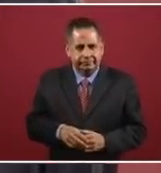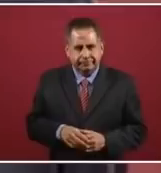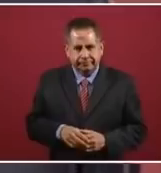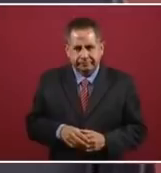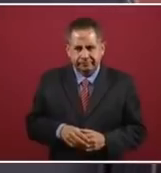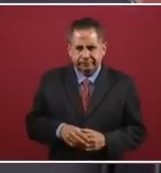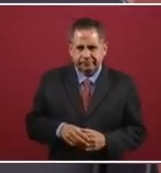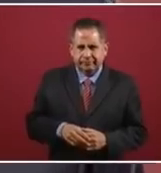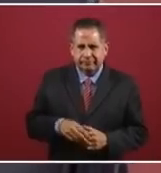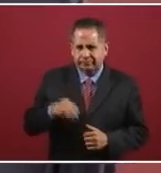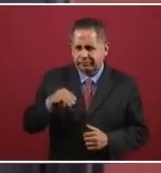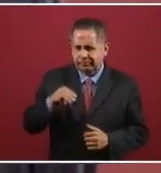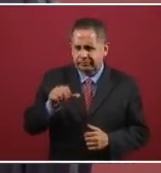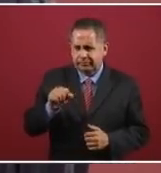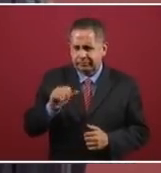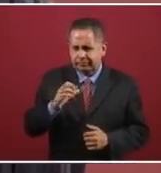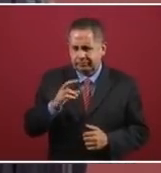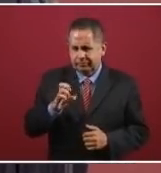masacre azteca,